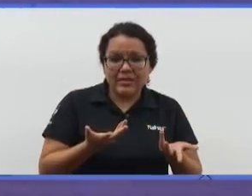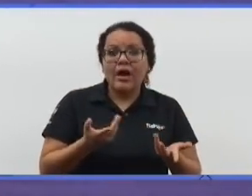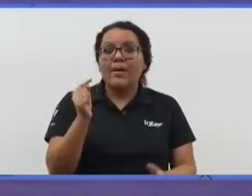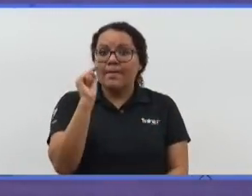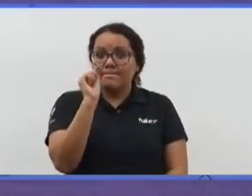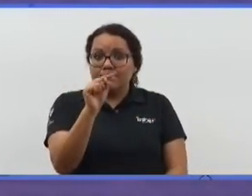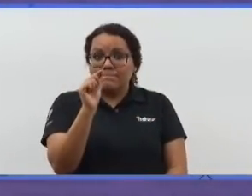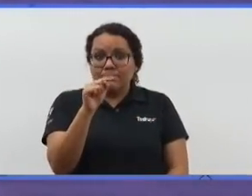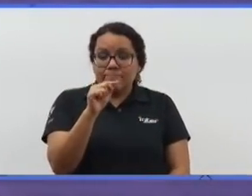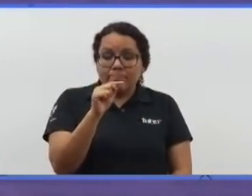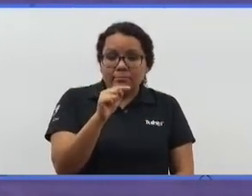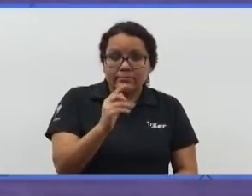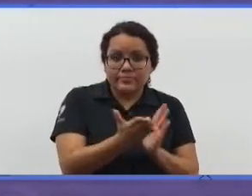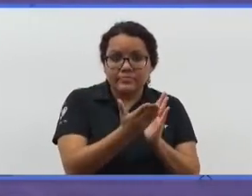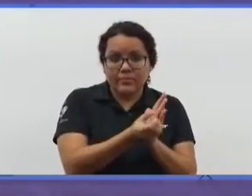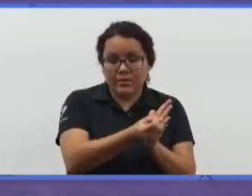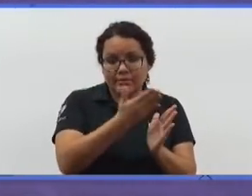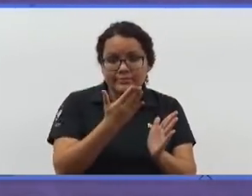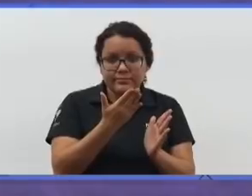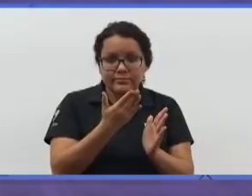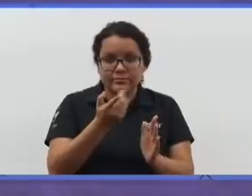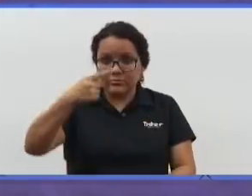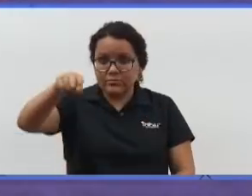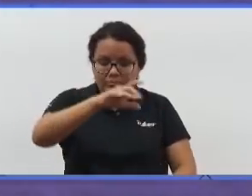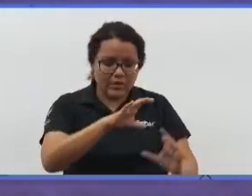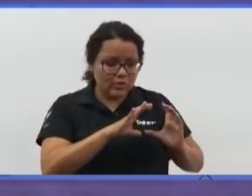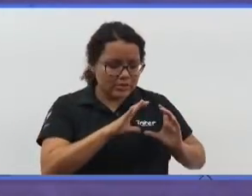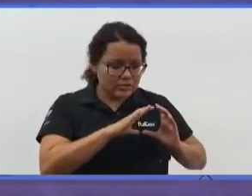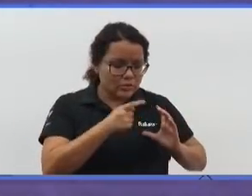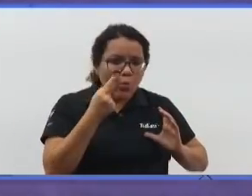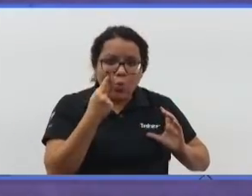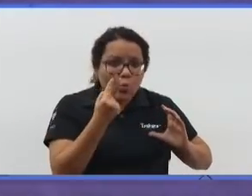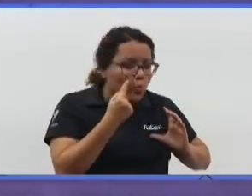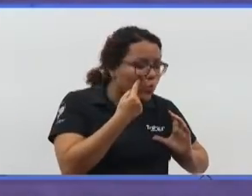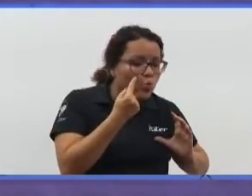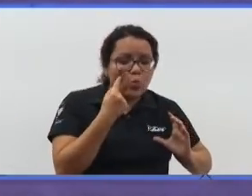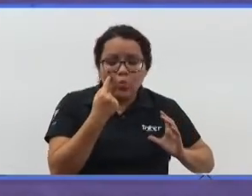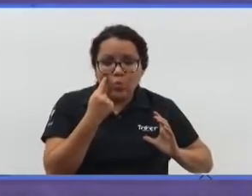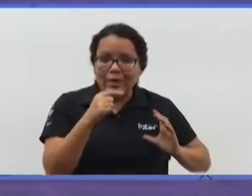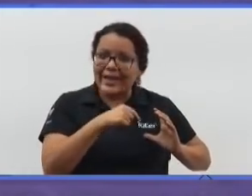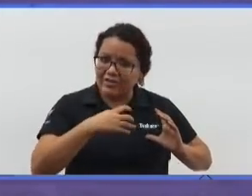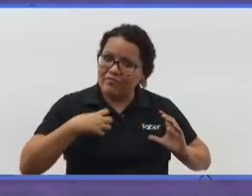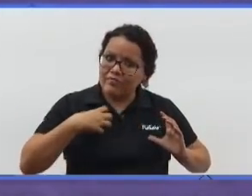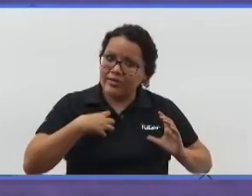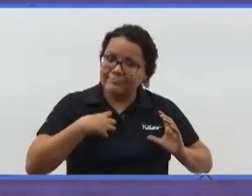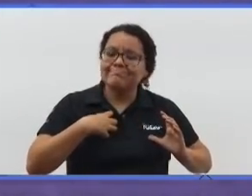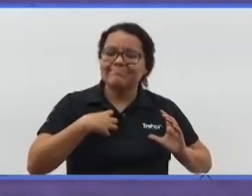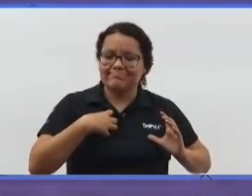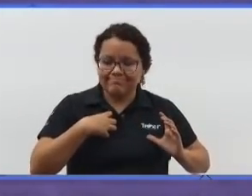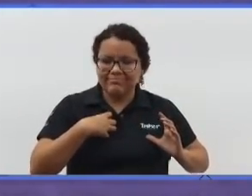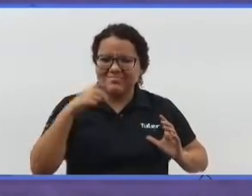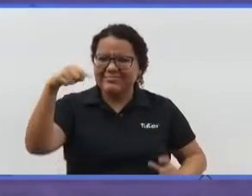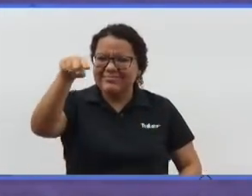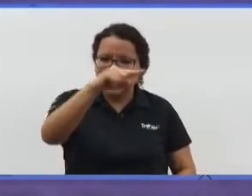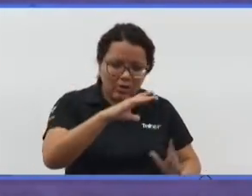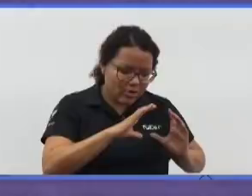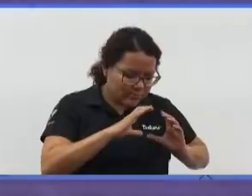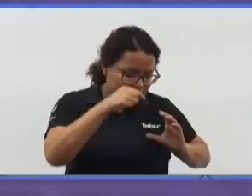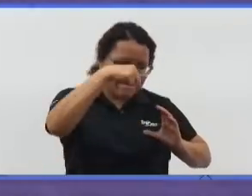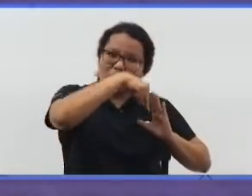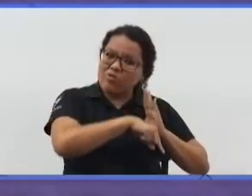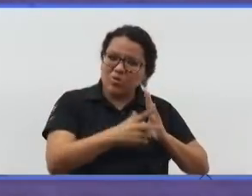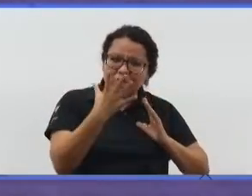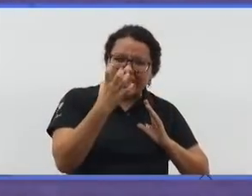sobre toda cosa guardada guarda tu corazón porque de él viene alegría cuáles son los deseos de tu corazón que